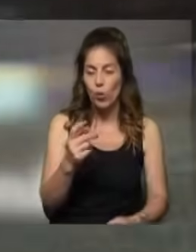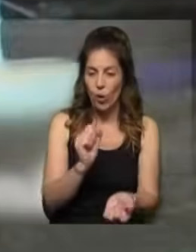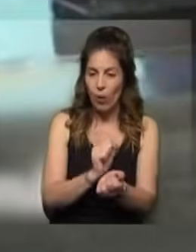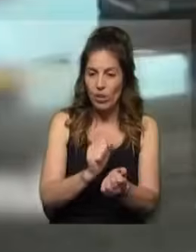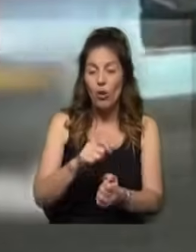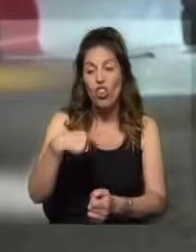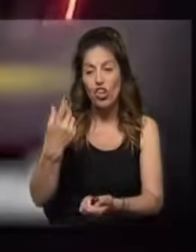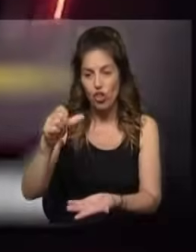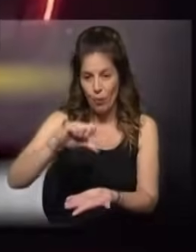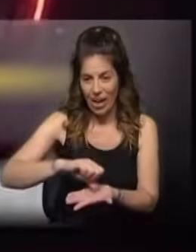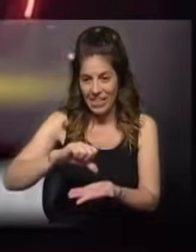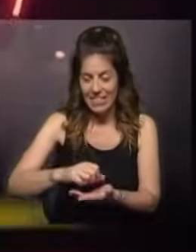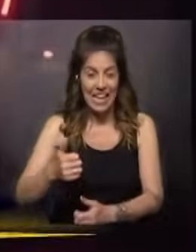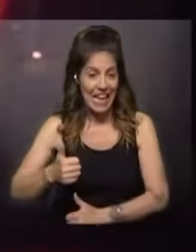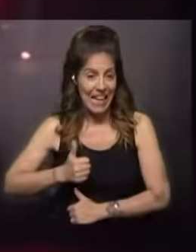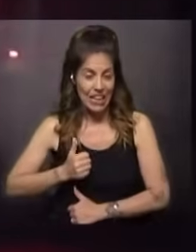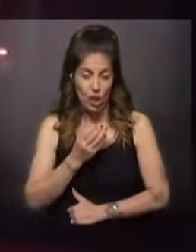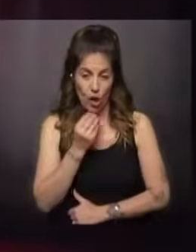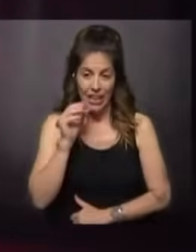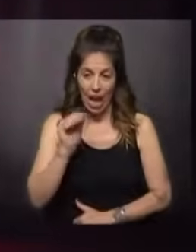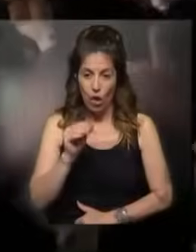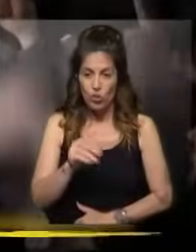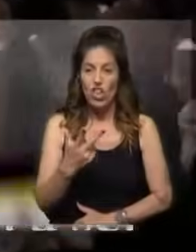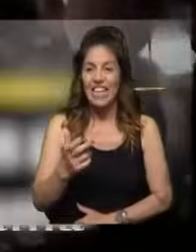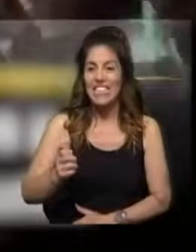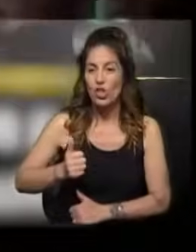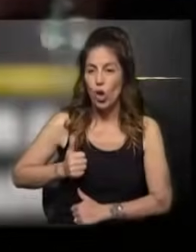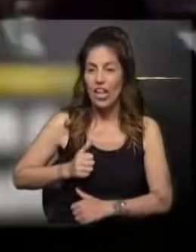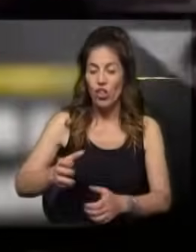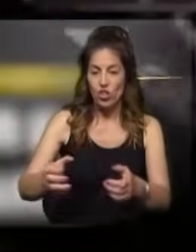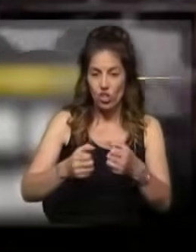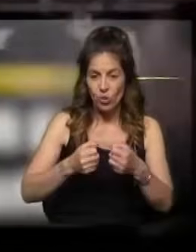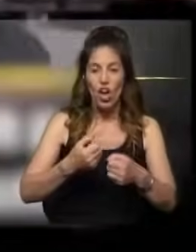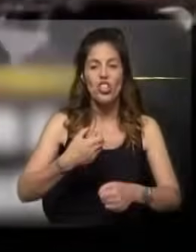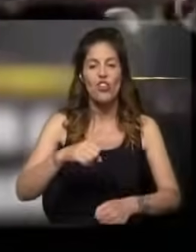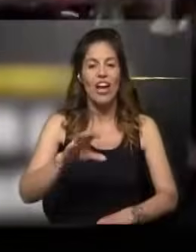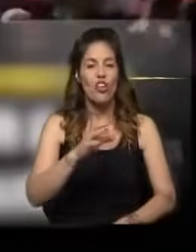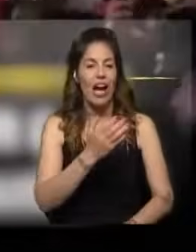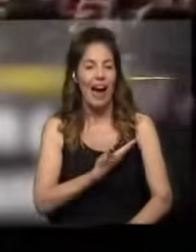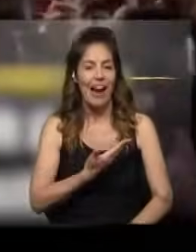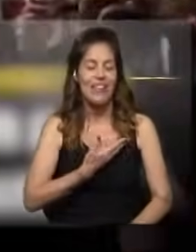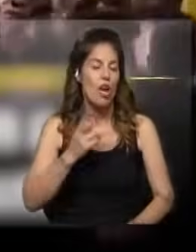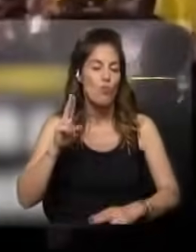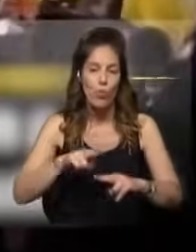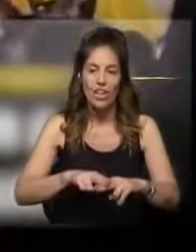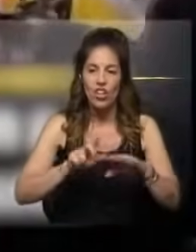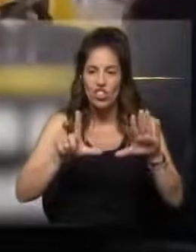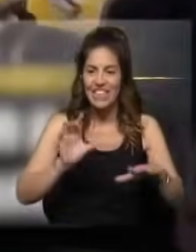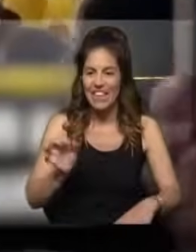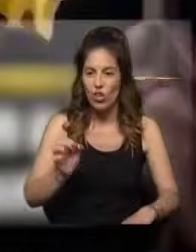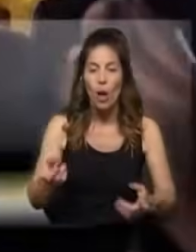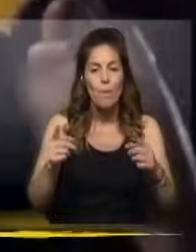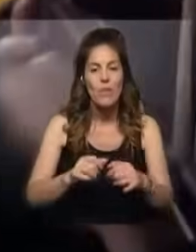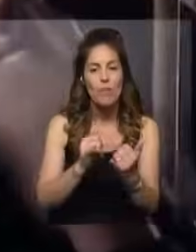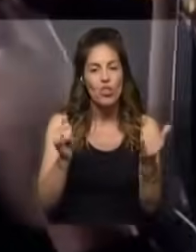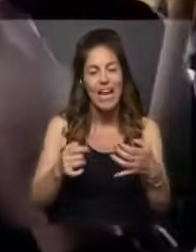extranjeros el ejército israelí anunció que tres soldados que fueron secuestrados y llevados a gaza murieron el 7 de octubre el mismo